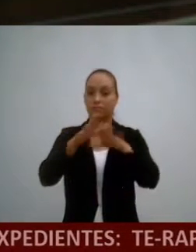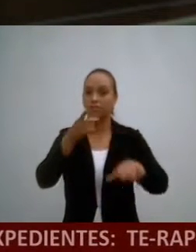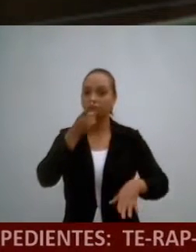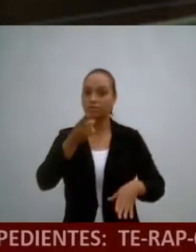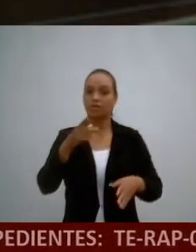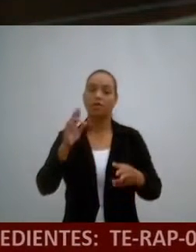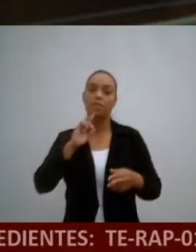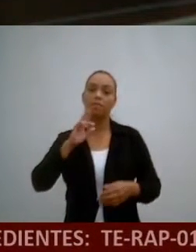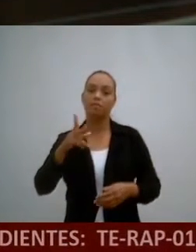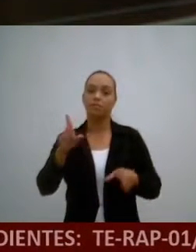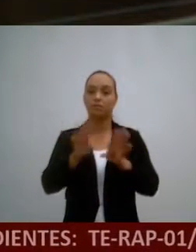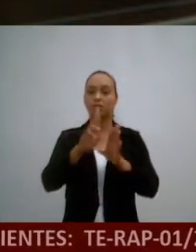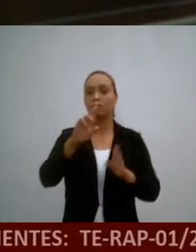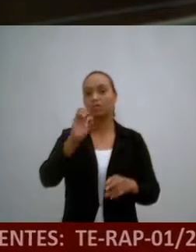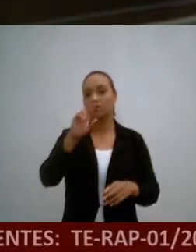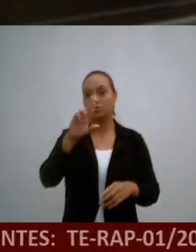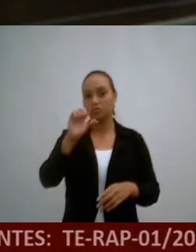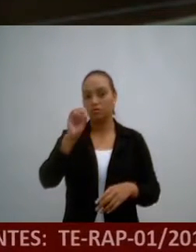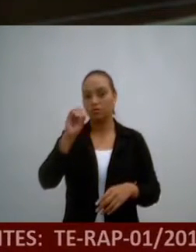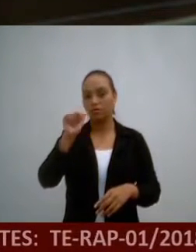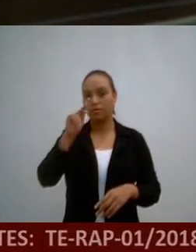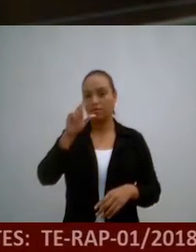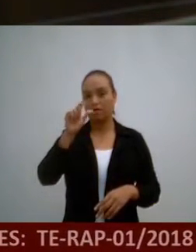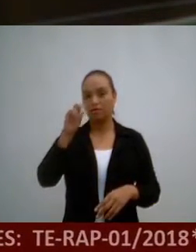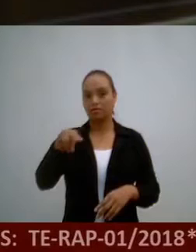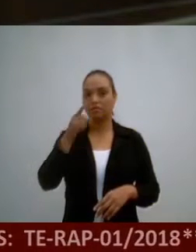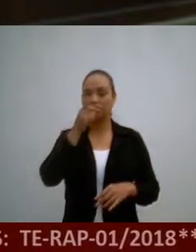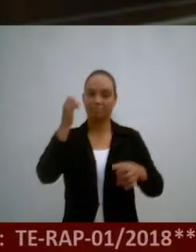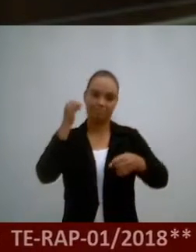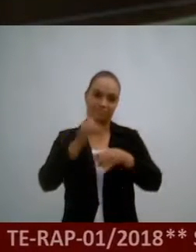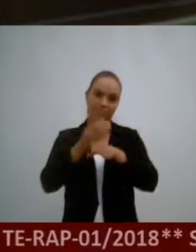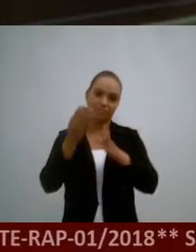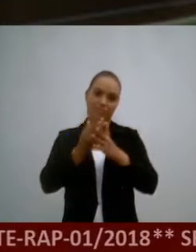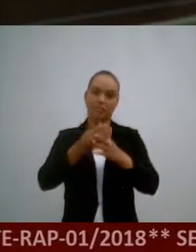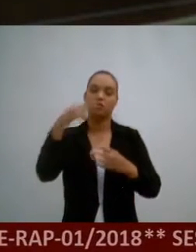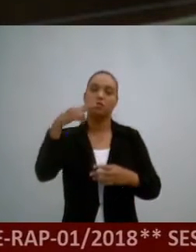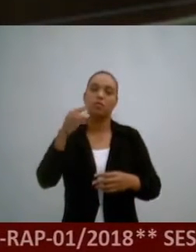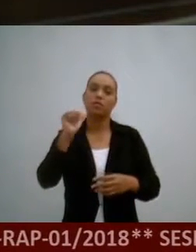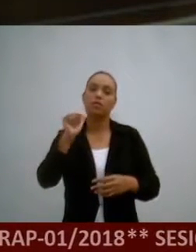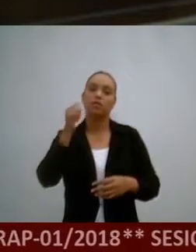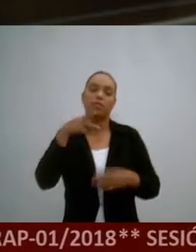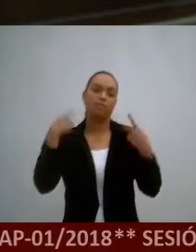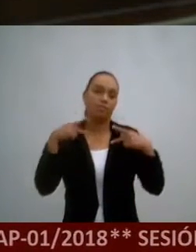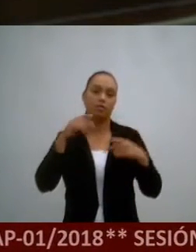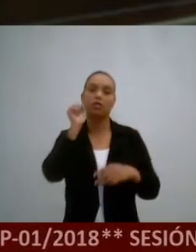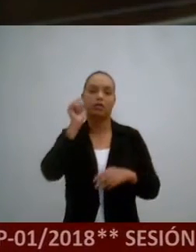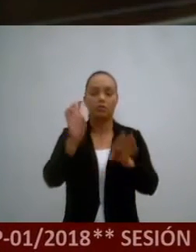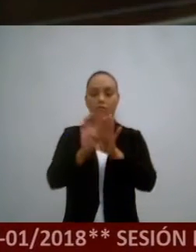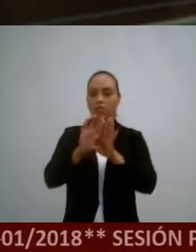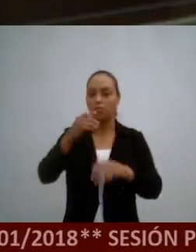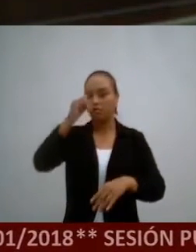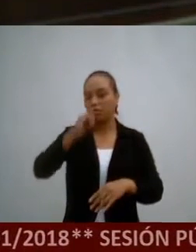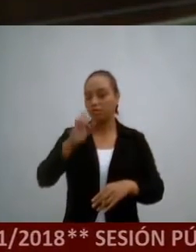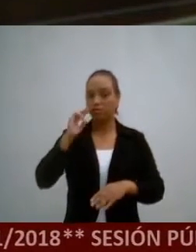defensa de los derechos político-electorales del ciudadano, inconforme por el resultado de ese tipo de elecciones. No